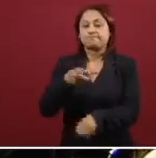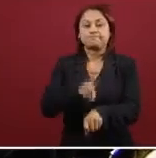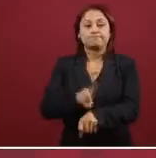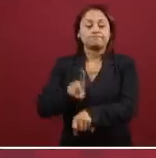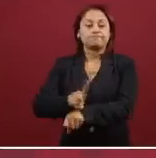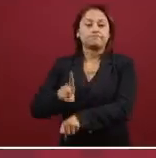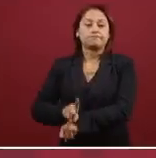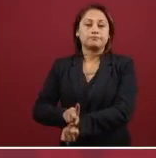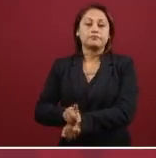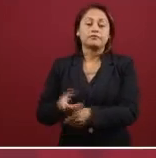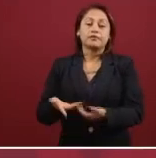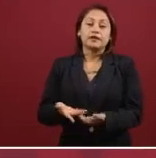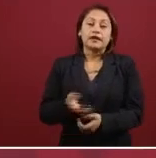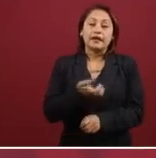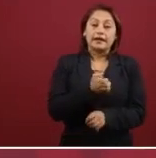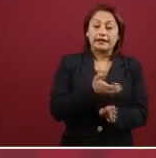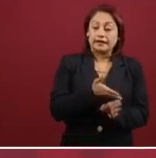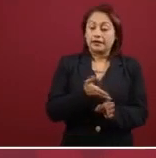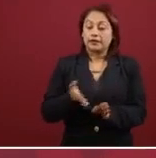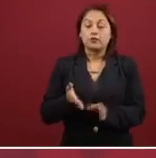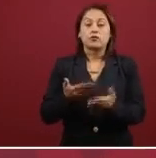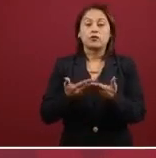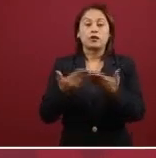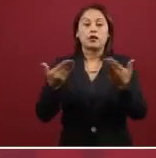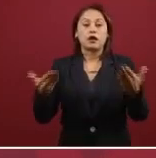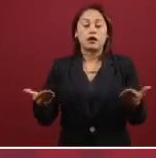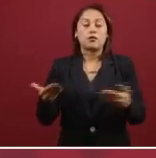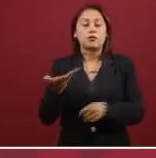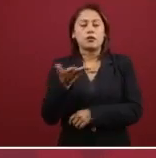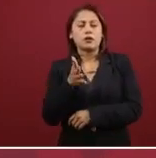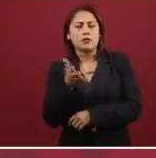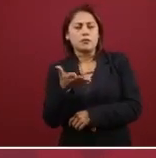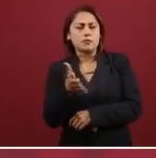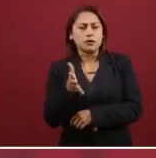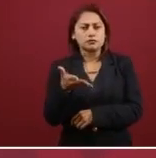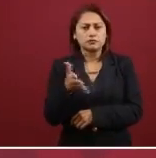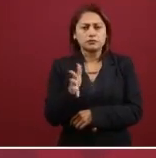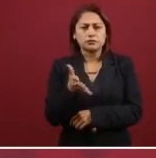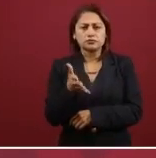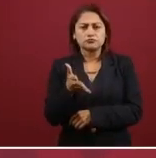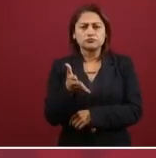la fecha, el promedio oscila en el orden de